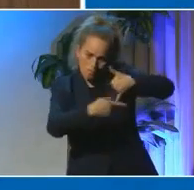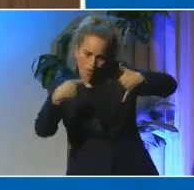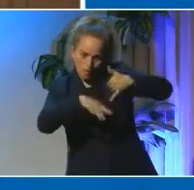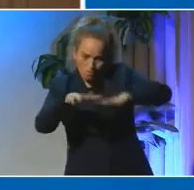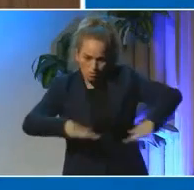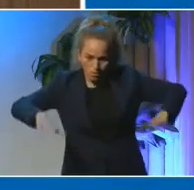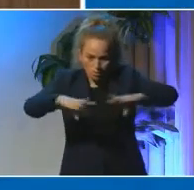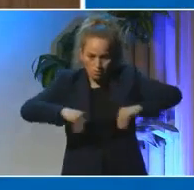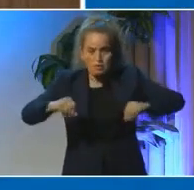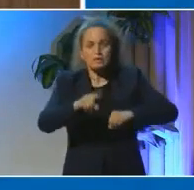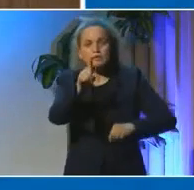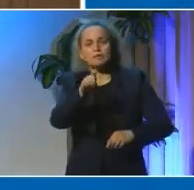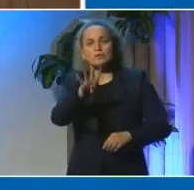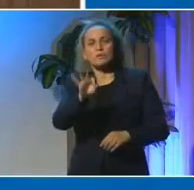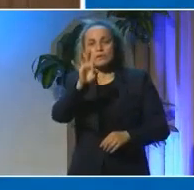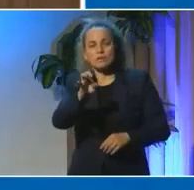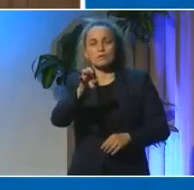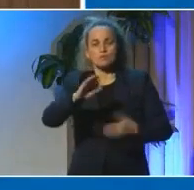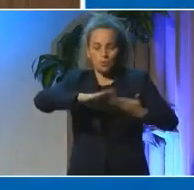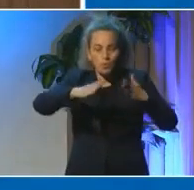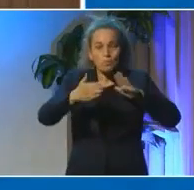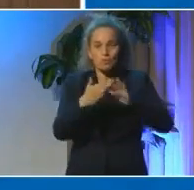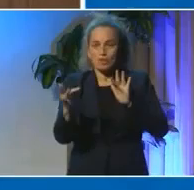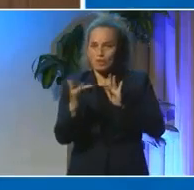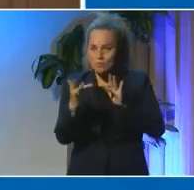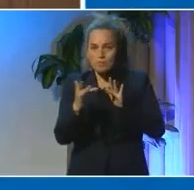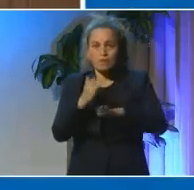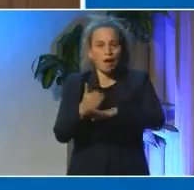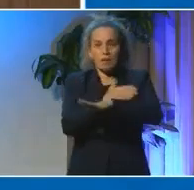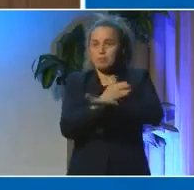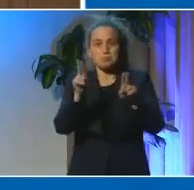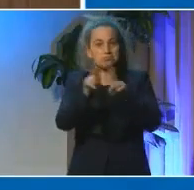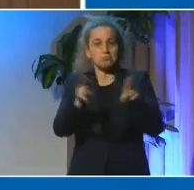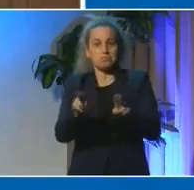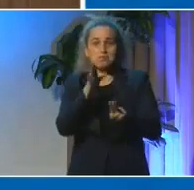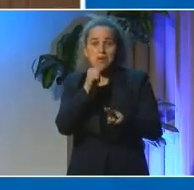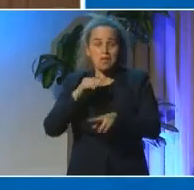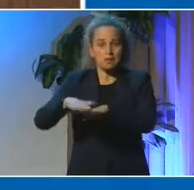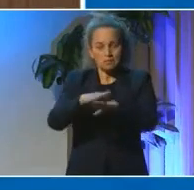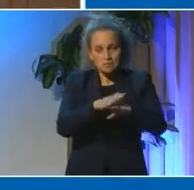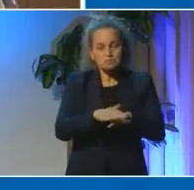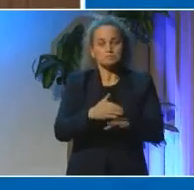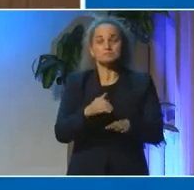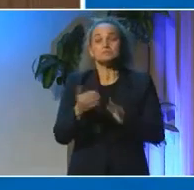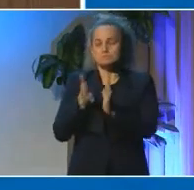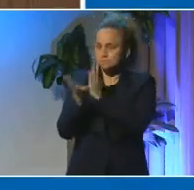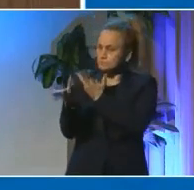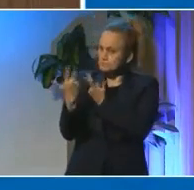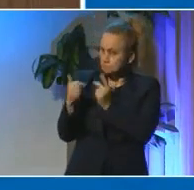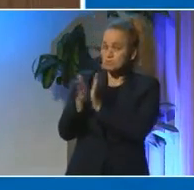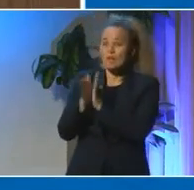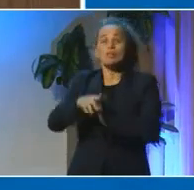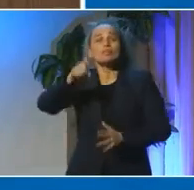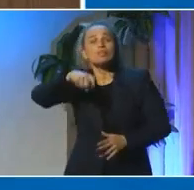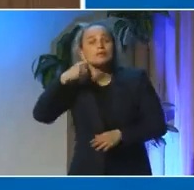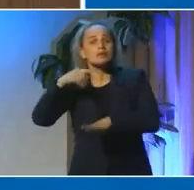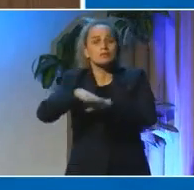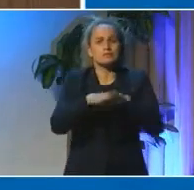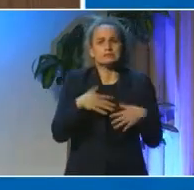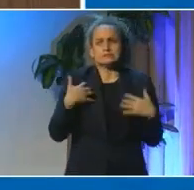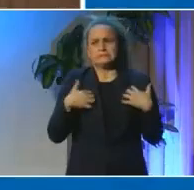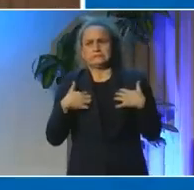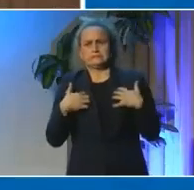conectamos 648 comunidades que no tenían acceso a telecomunicaciones y como bien dices También tenían la necesidad pero también el